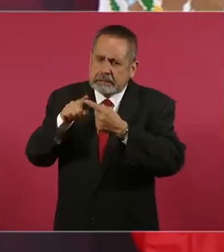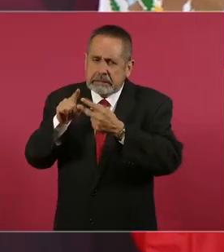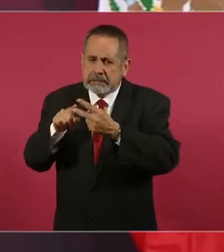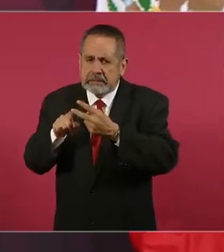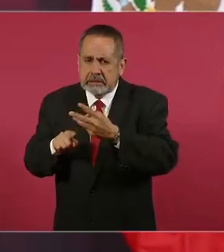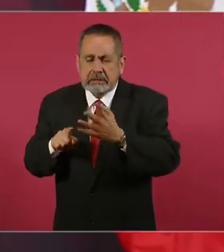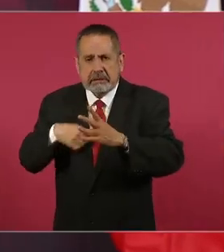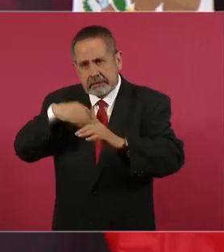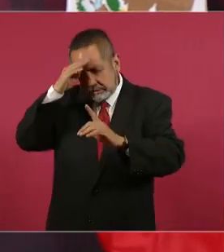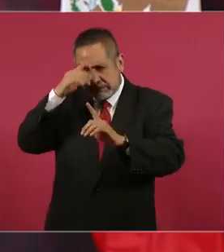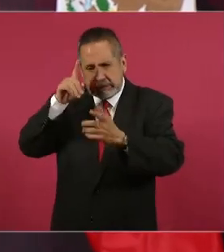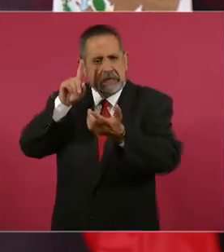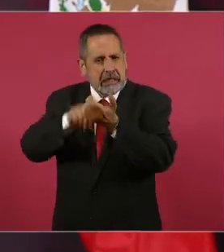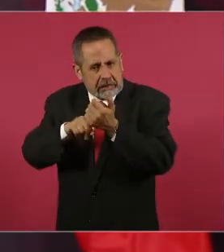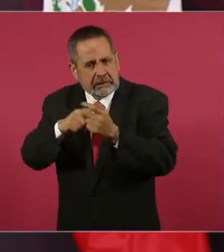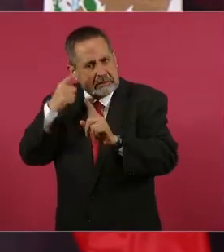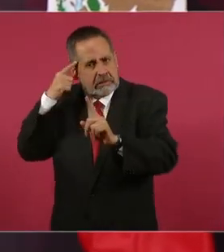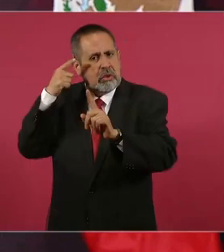cuál era mi